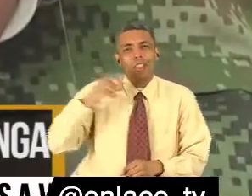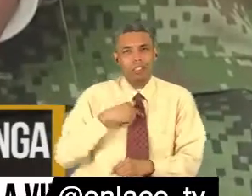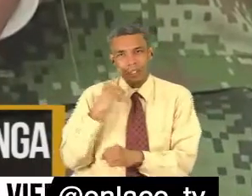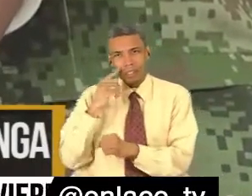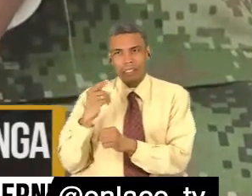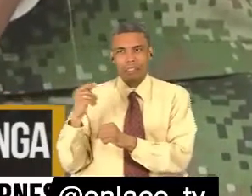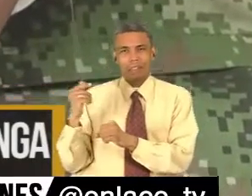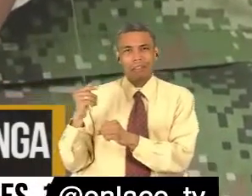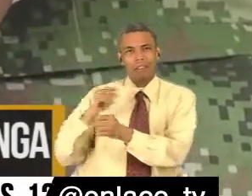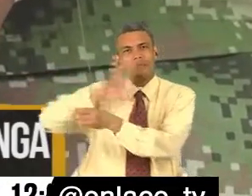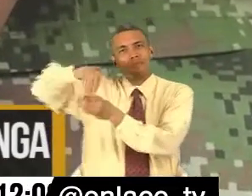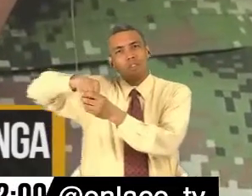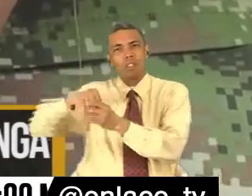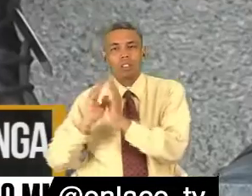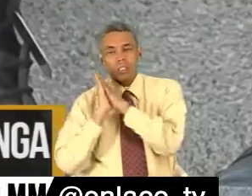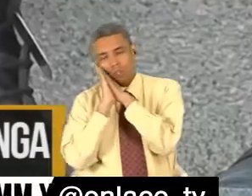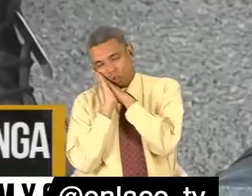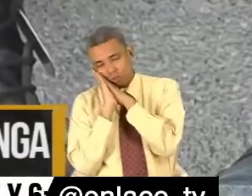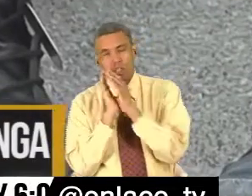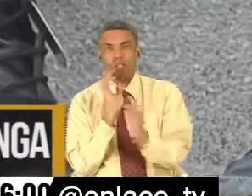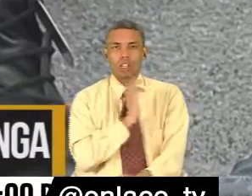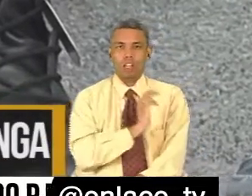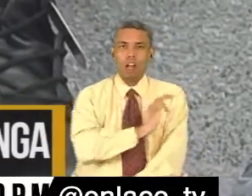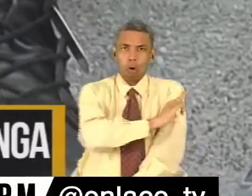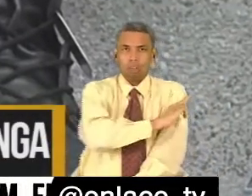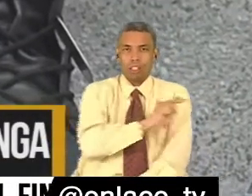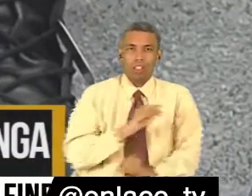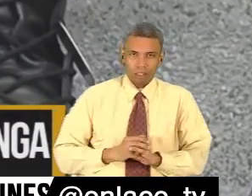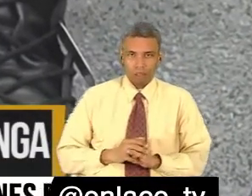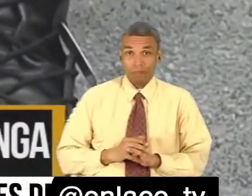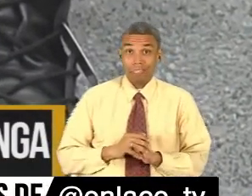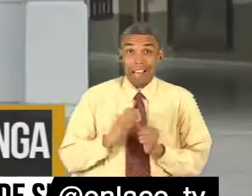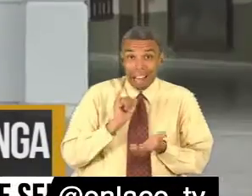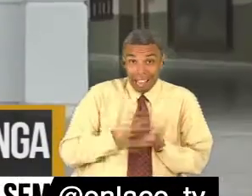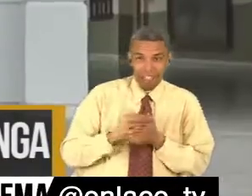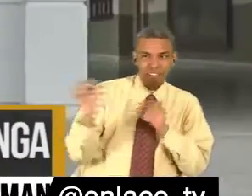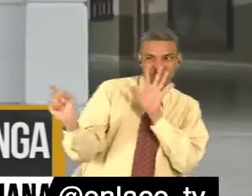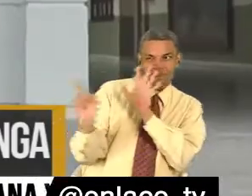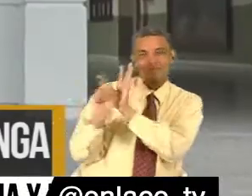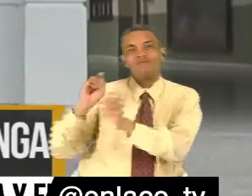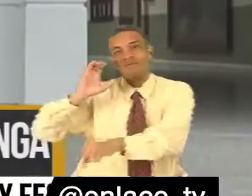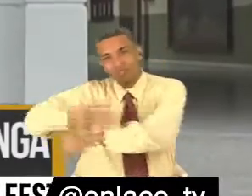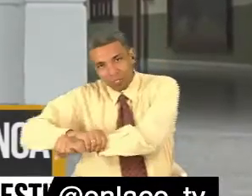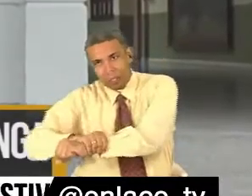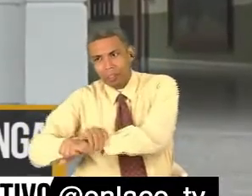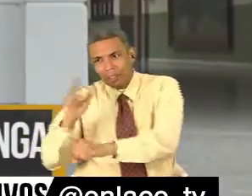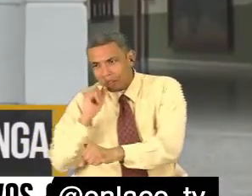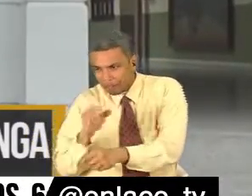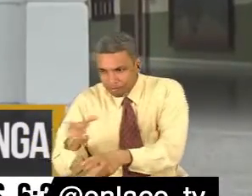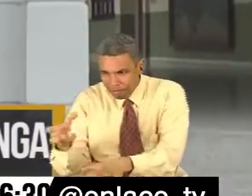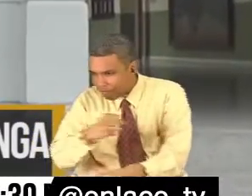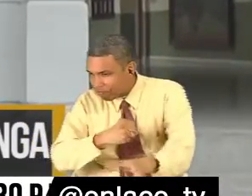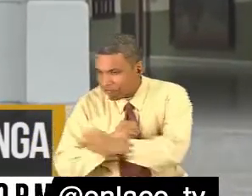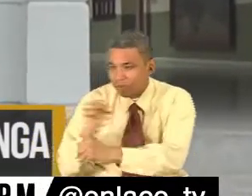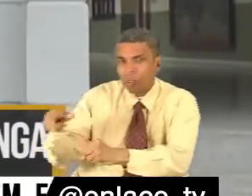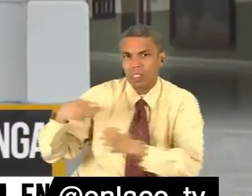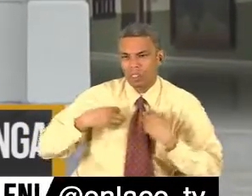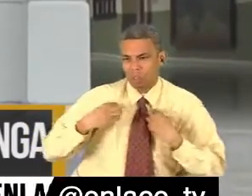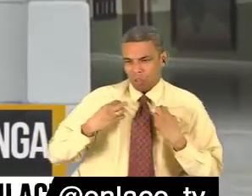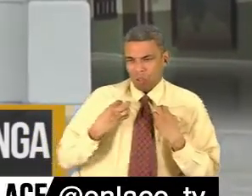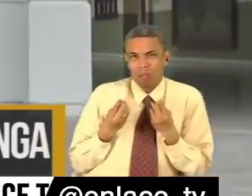hallados 2 uniformes y varios elementos de uso exclusivo del ejército. El capturado deberá responder ante la justicia por los delitos de suplantación